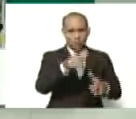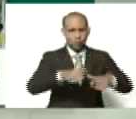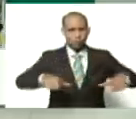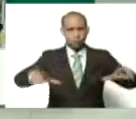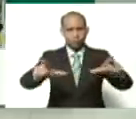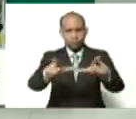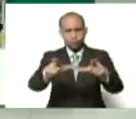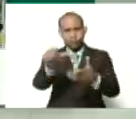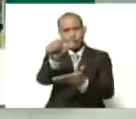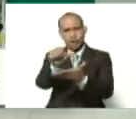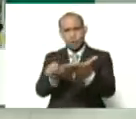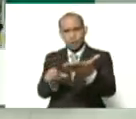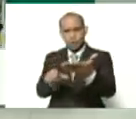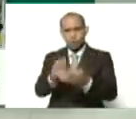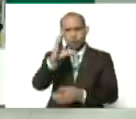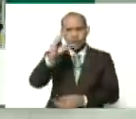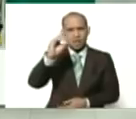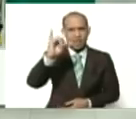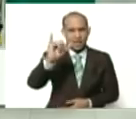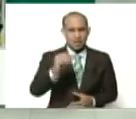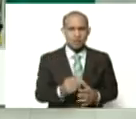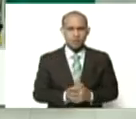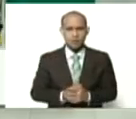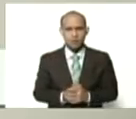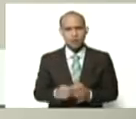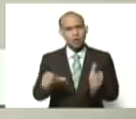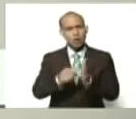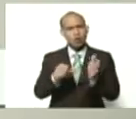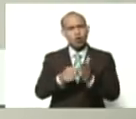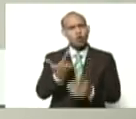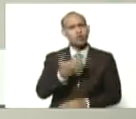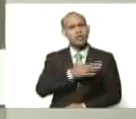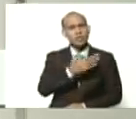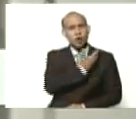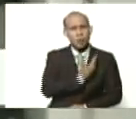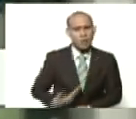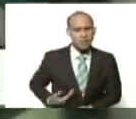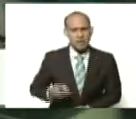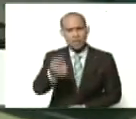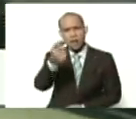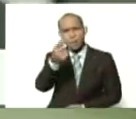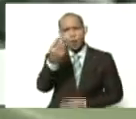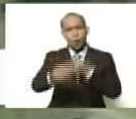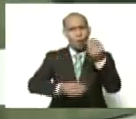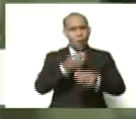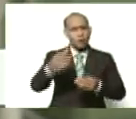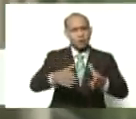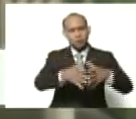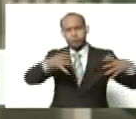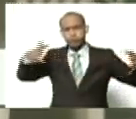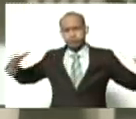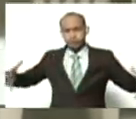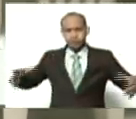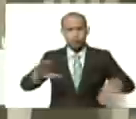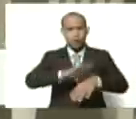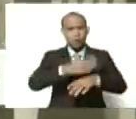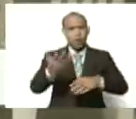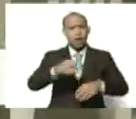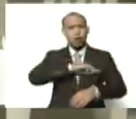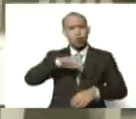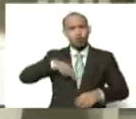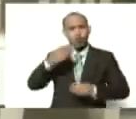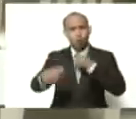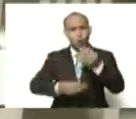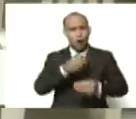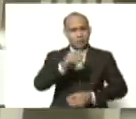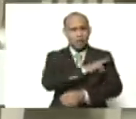recuperación de quirófanos del CDI Los Sausales, donde, presidente, con poco hemos hecho mucho y estamos haciendo fortaleza en nuestro sistema